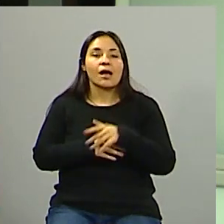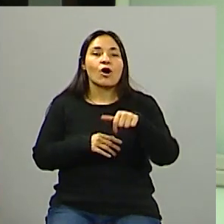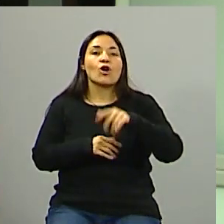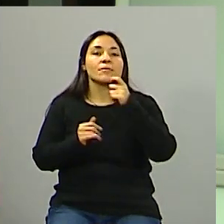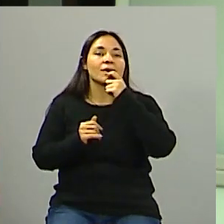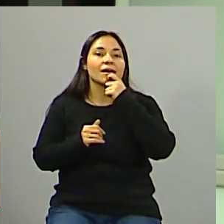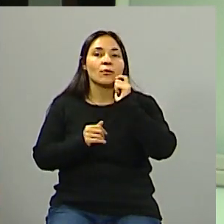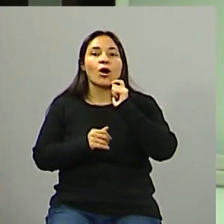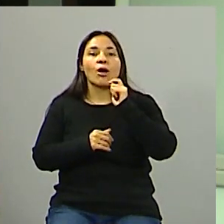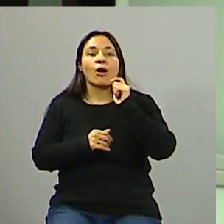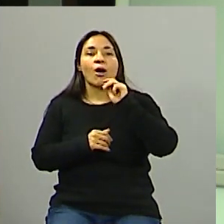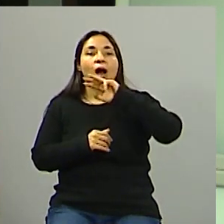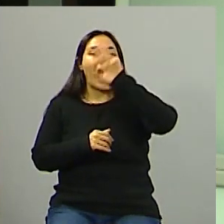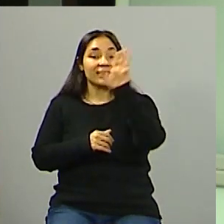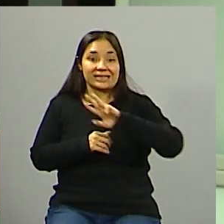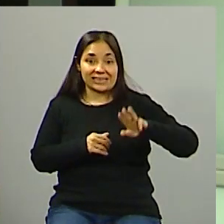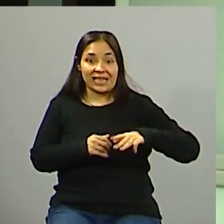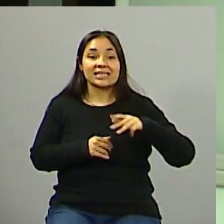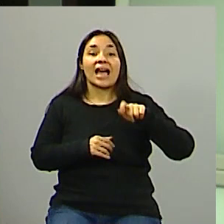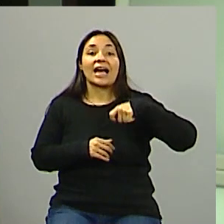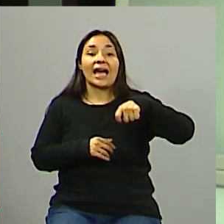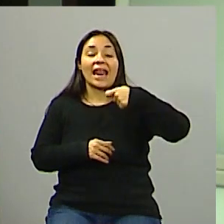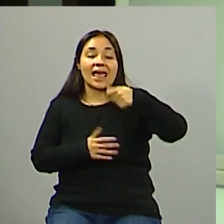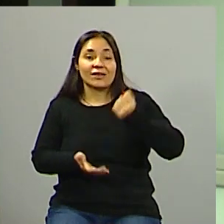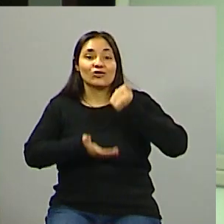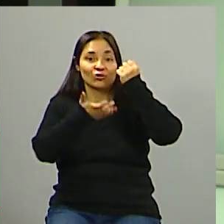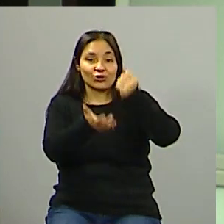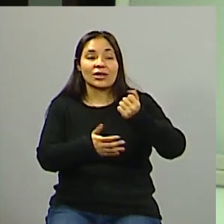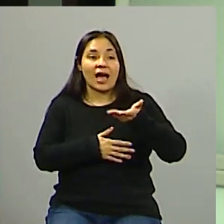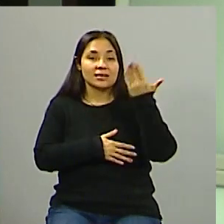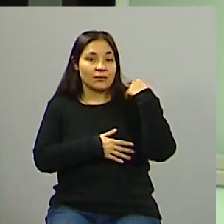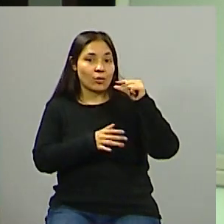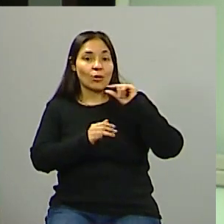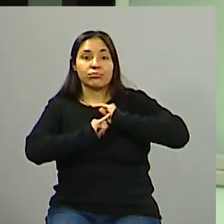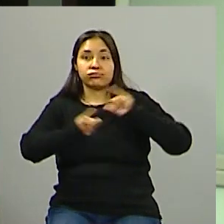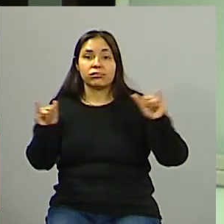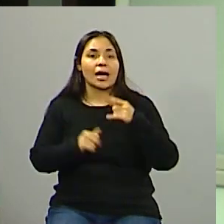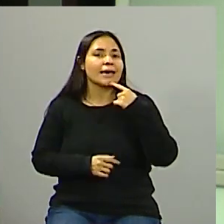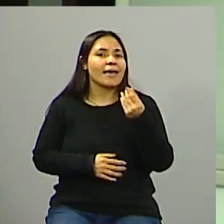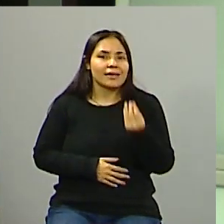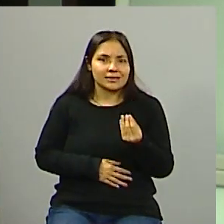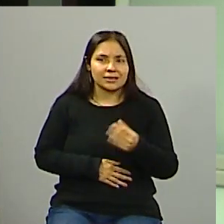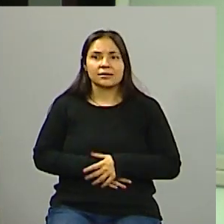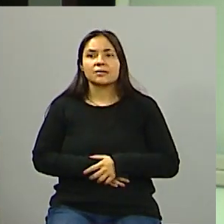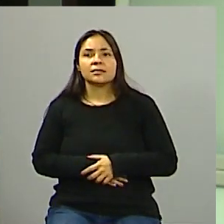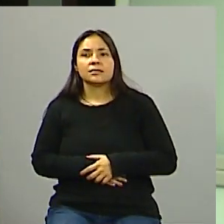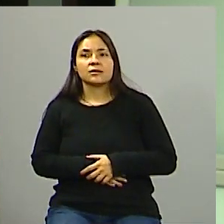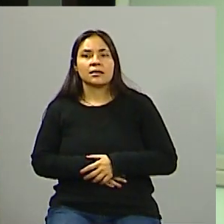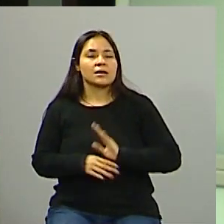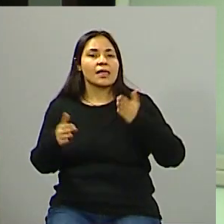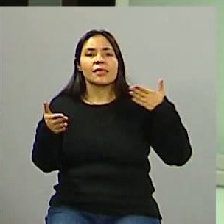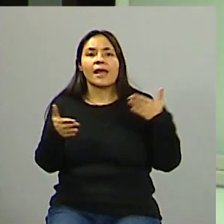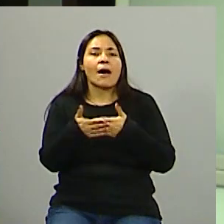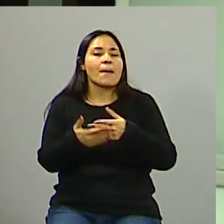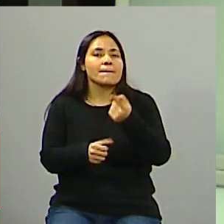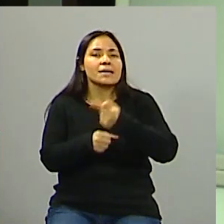dando ANSES, que fue una línea de créditos que se lanzó últimamente. ¿Qué te dicen? Que es una traba, la primera traba que